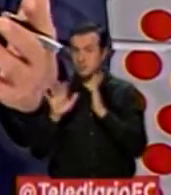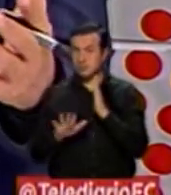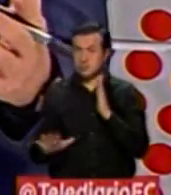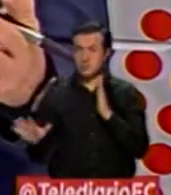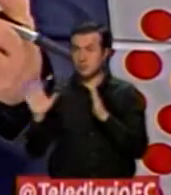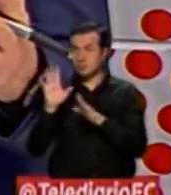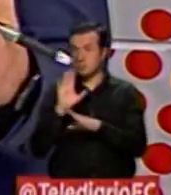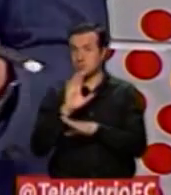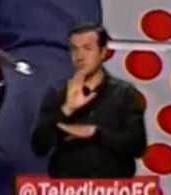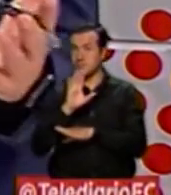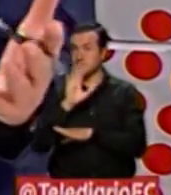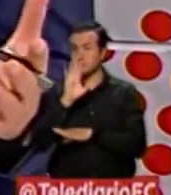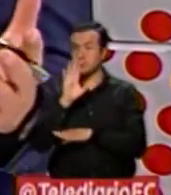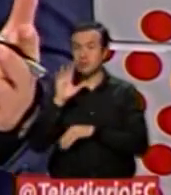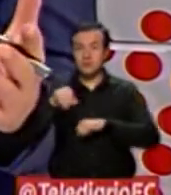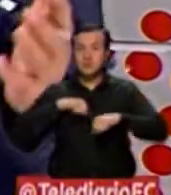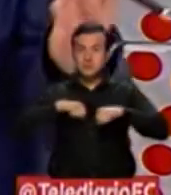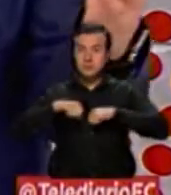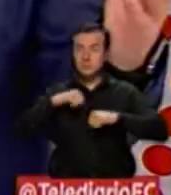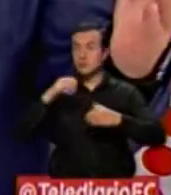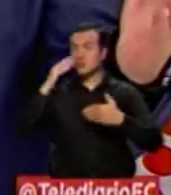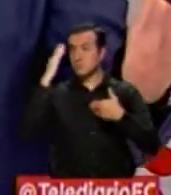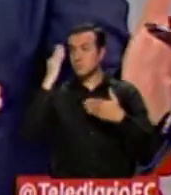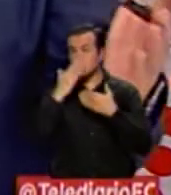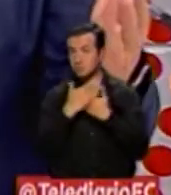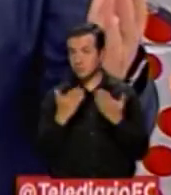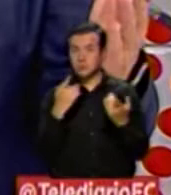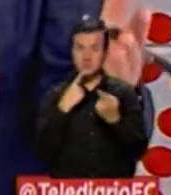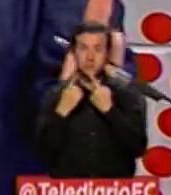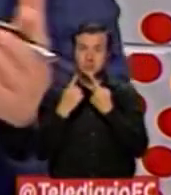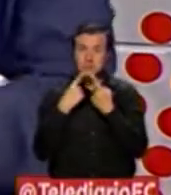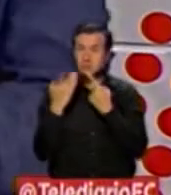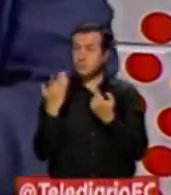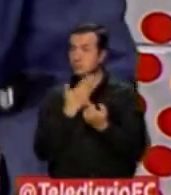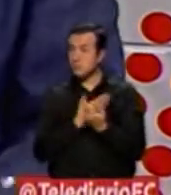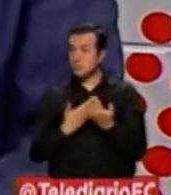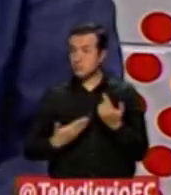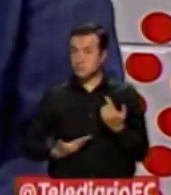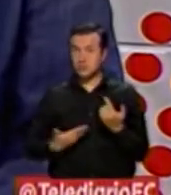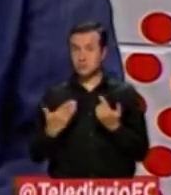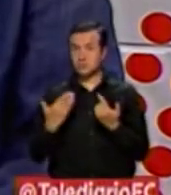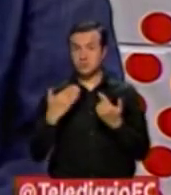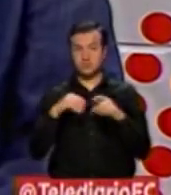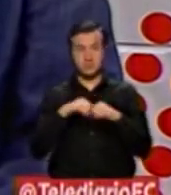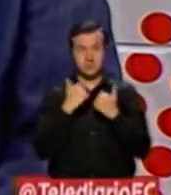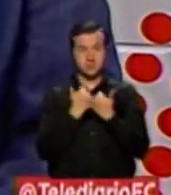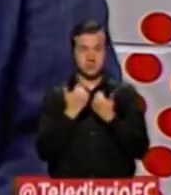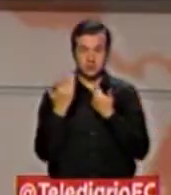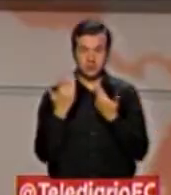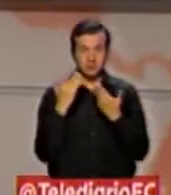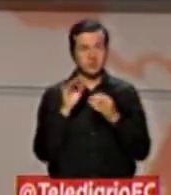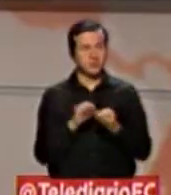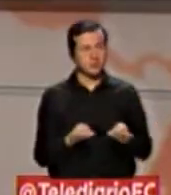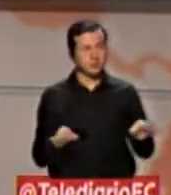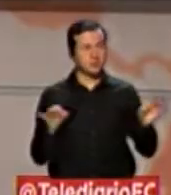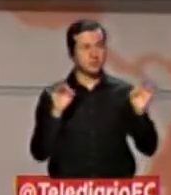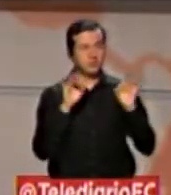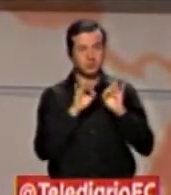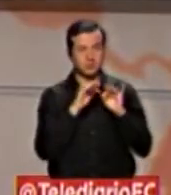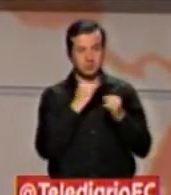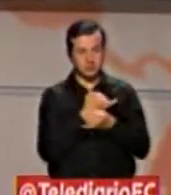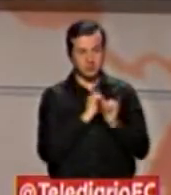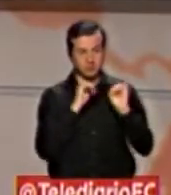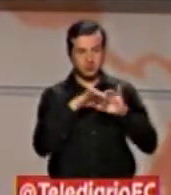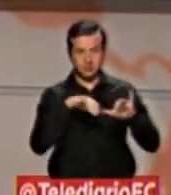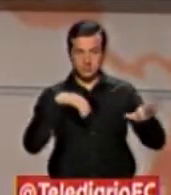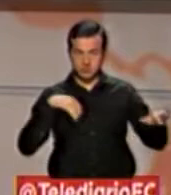campo de la operación política, es decir, en el diálogo entre Ejecutivo y Legislativo. Sí, lo importante es recuperar la independencia de